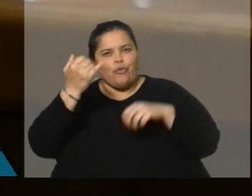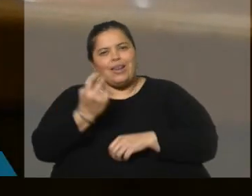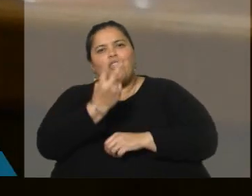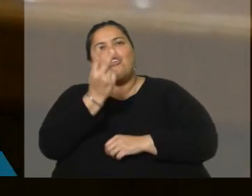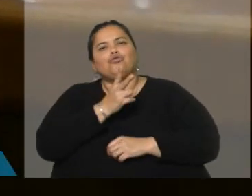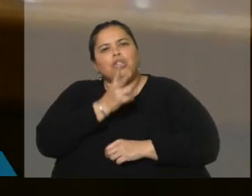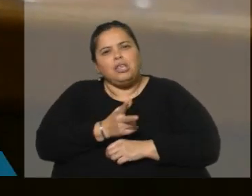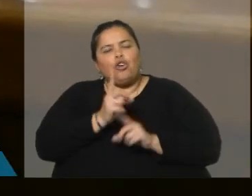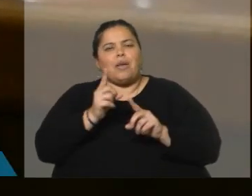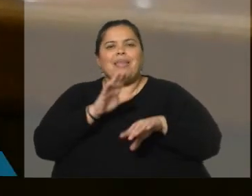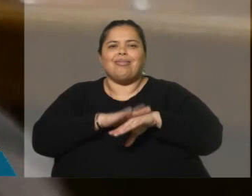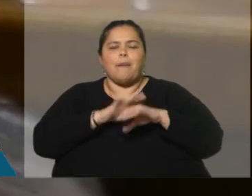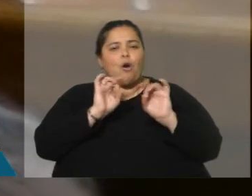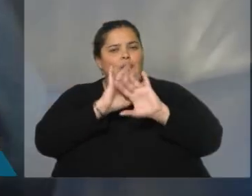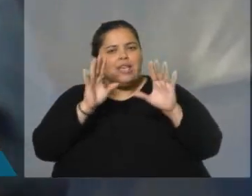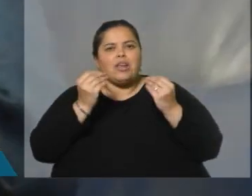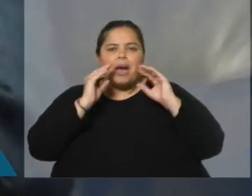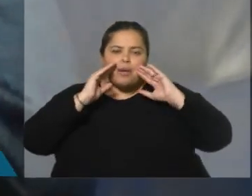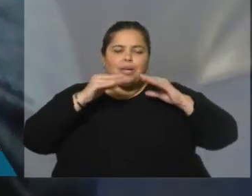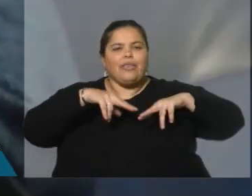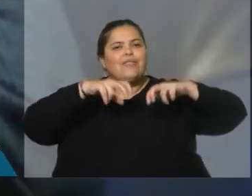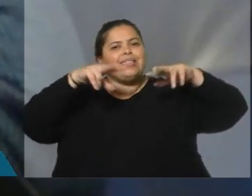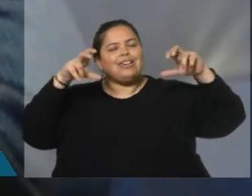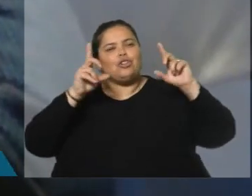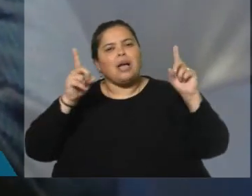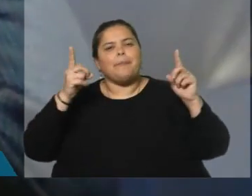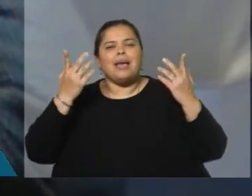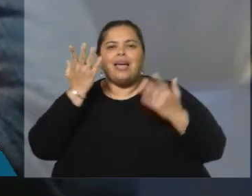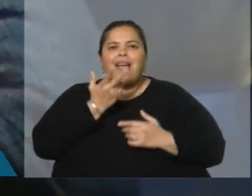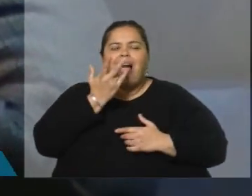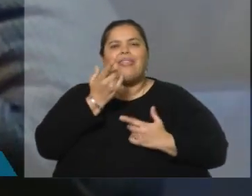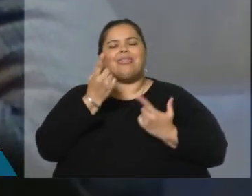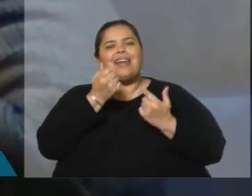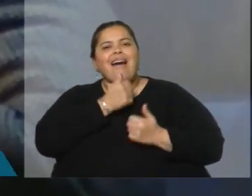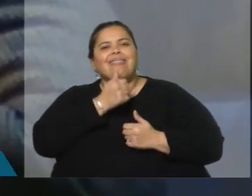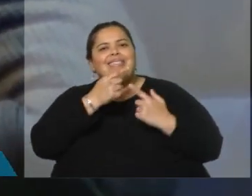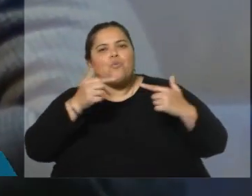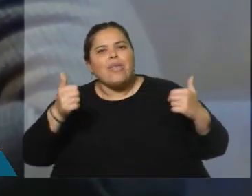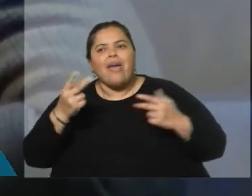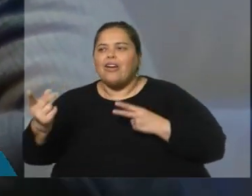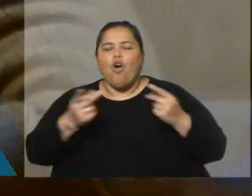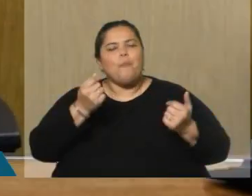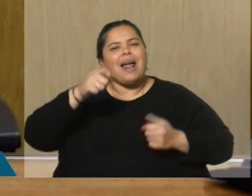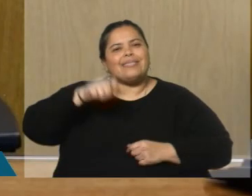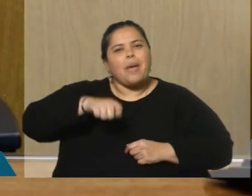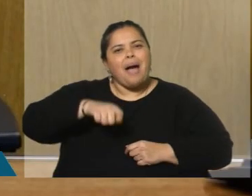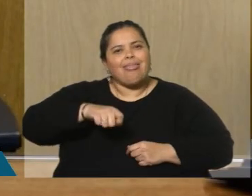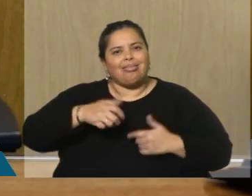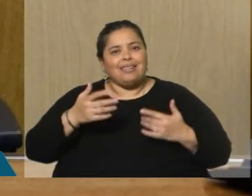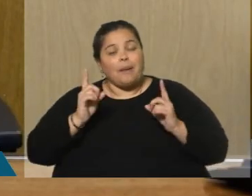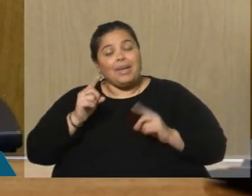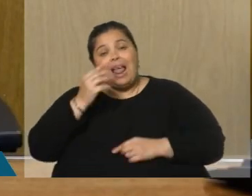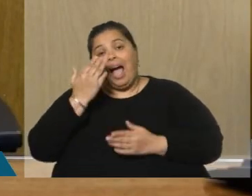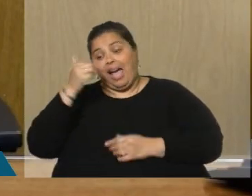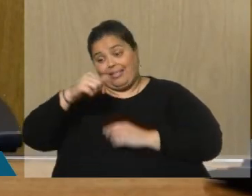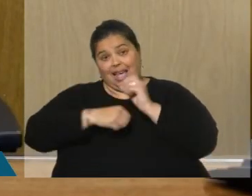dedica su tiempo libre a investigar y es un aficionado de las antigüedades que adquiere en casas de remates en 2023